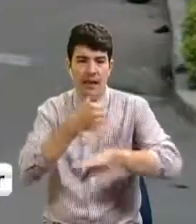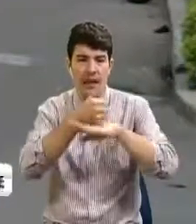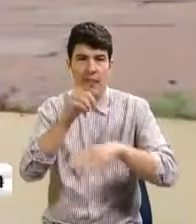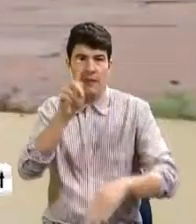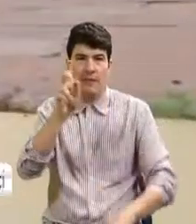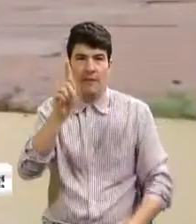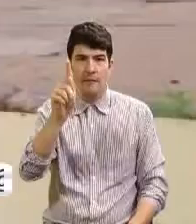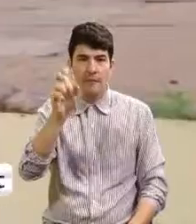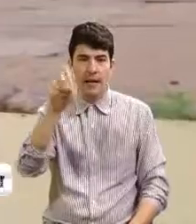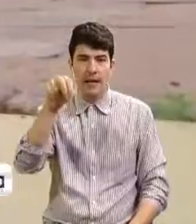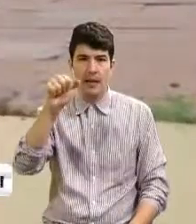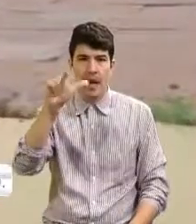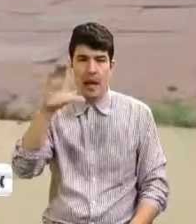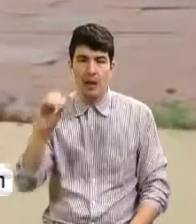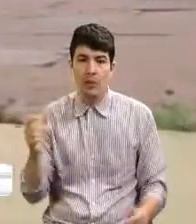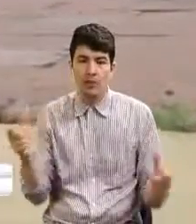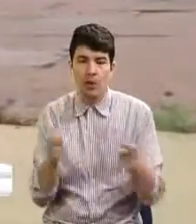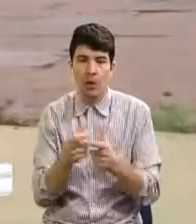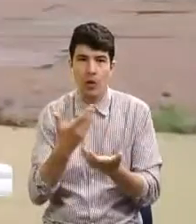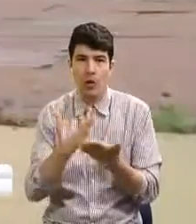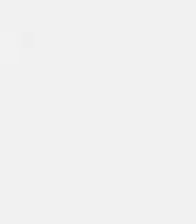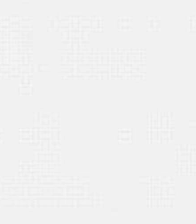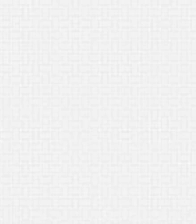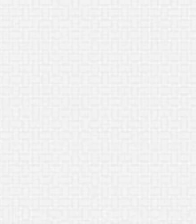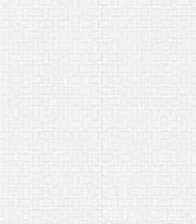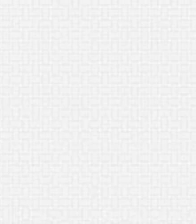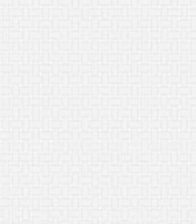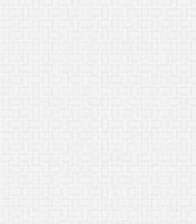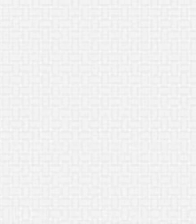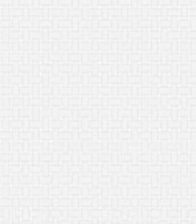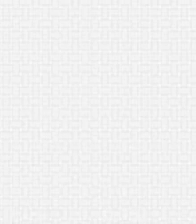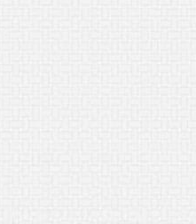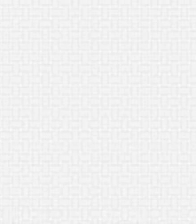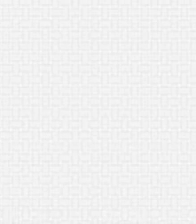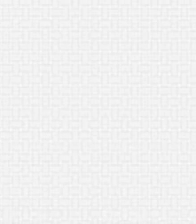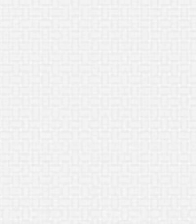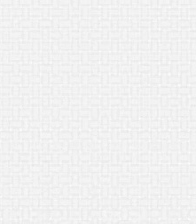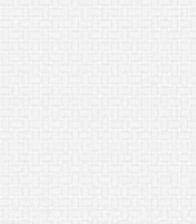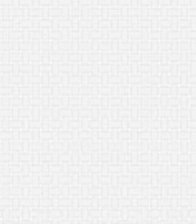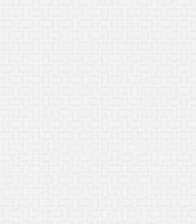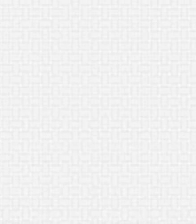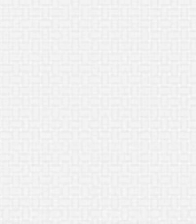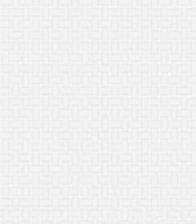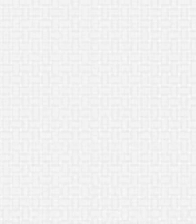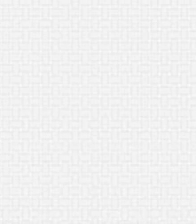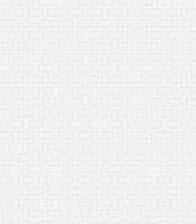ha disminuido la compra de vehículos a nivel nacional. Canaltro.com